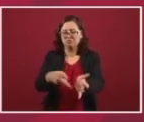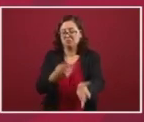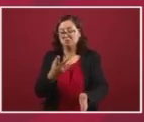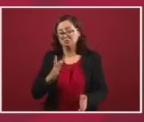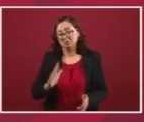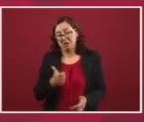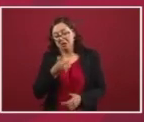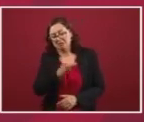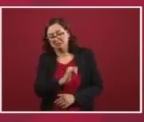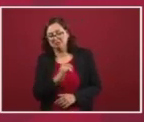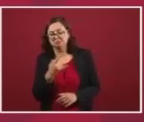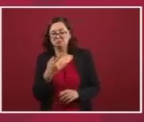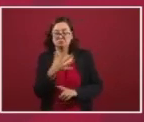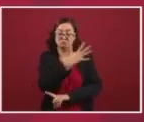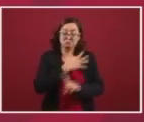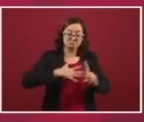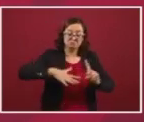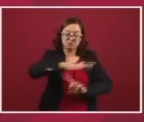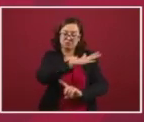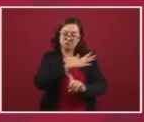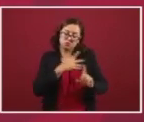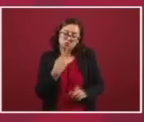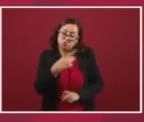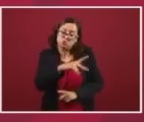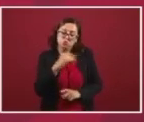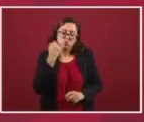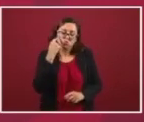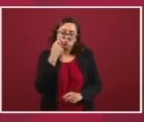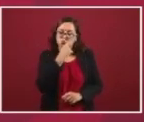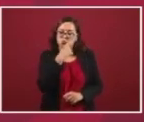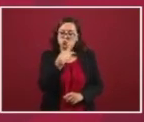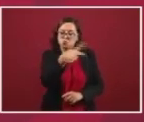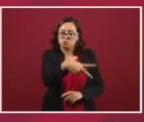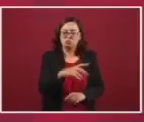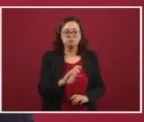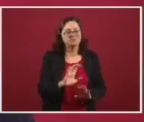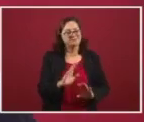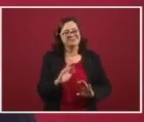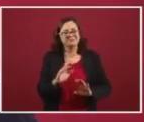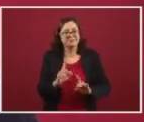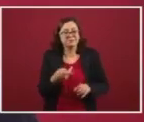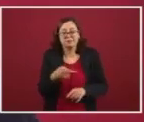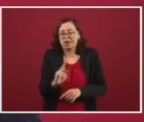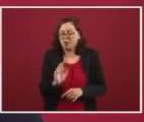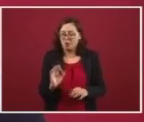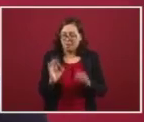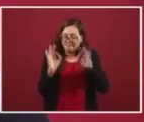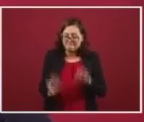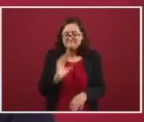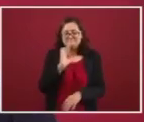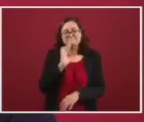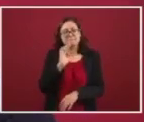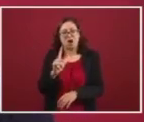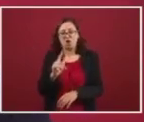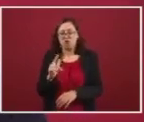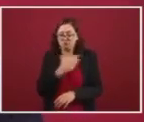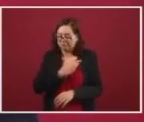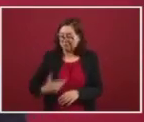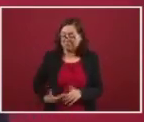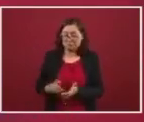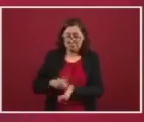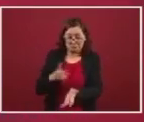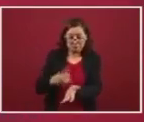Pero, pues, lo mejor es que no haya reelección. Lo mejor es que no haya reelección.